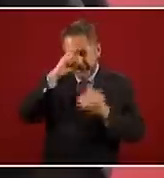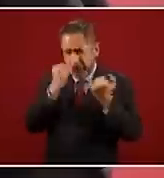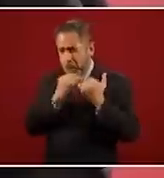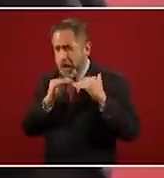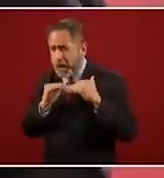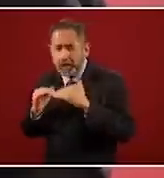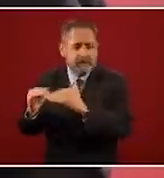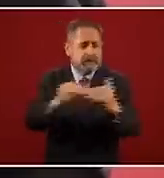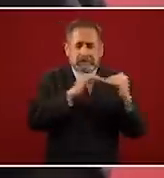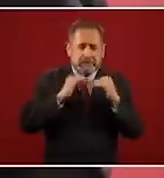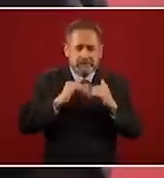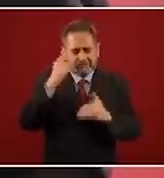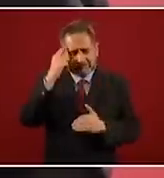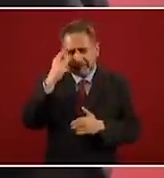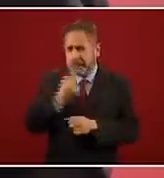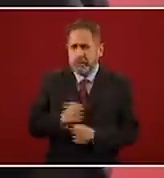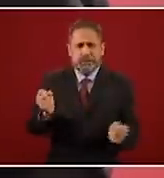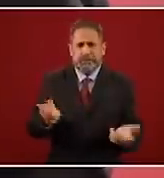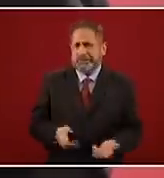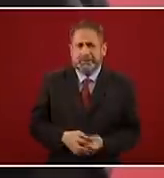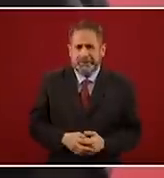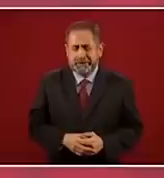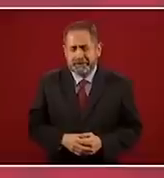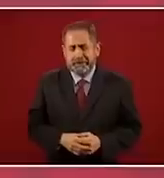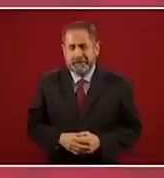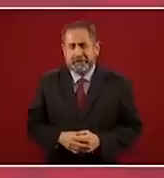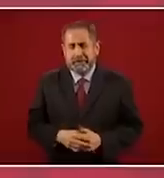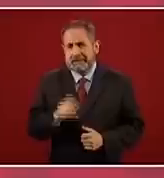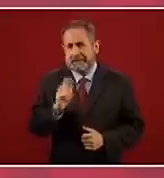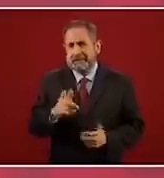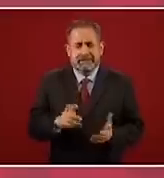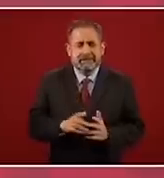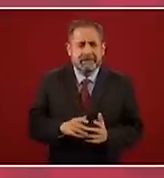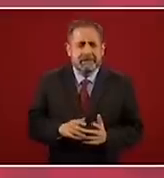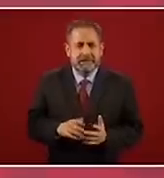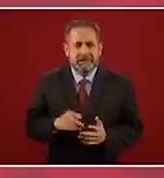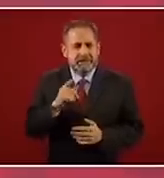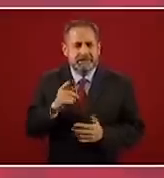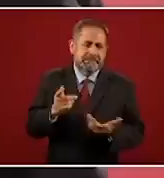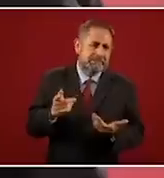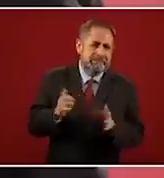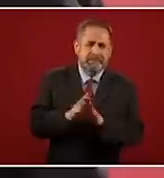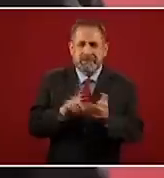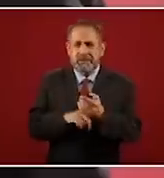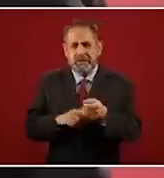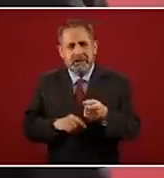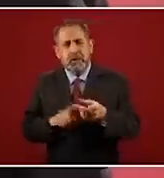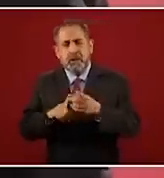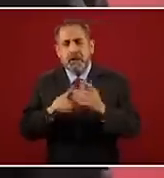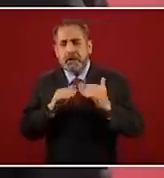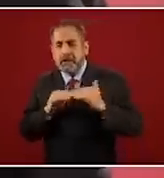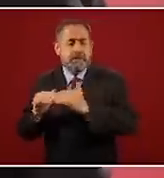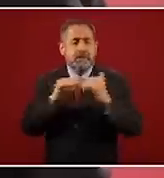manera. Eso solo se presenta, se advierte, se da en